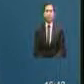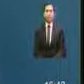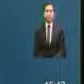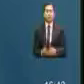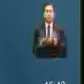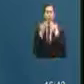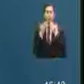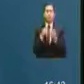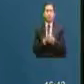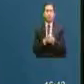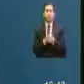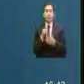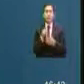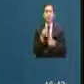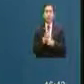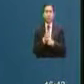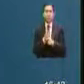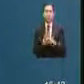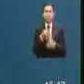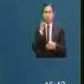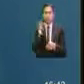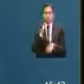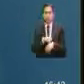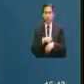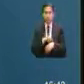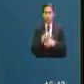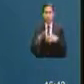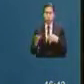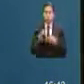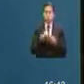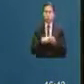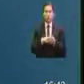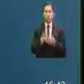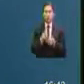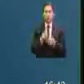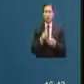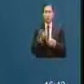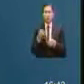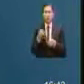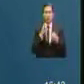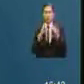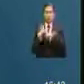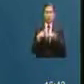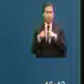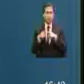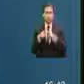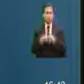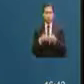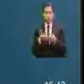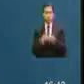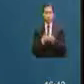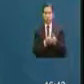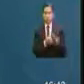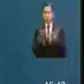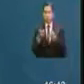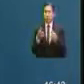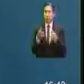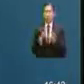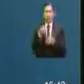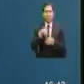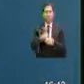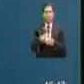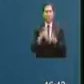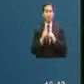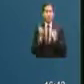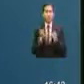Muchas gracias. Bueno, así es. Hasta ayer tenían plazo los medios de comunicación para presentar la documentación ante los tribunales electorales